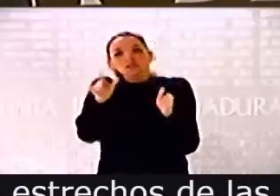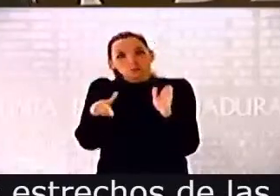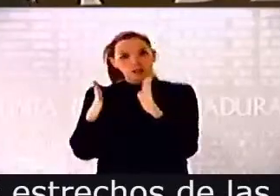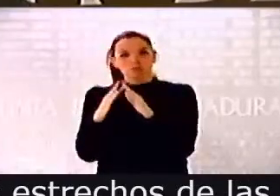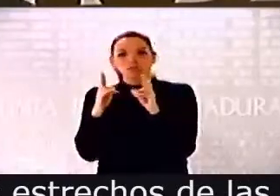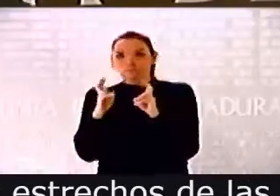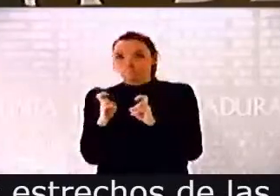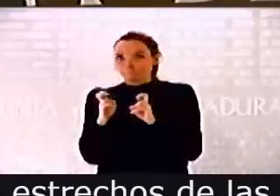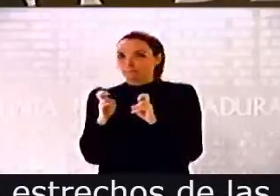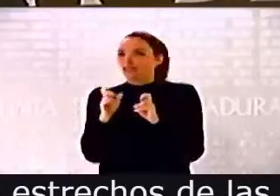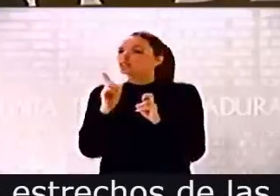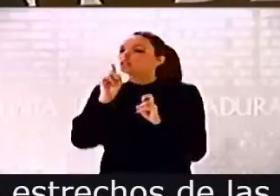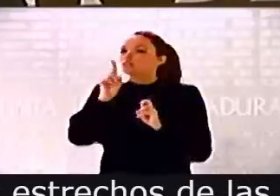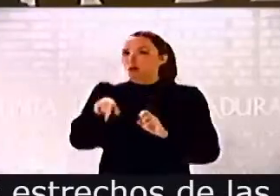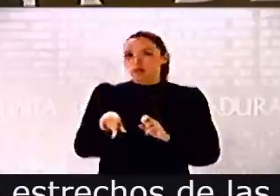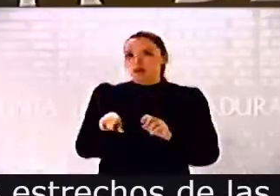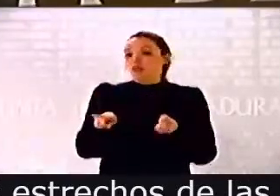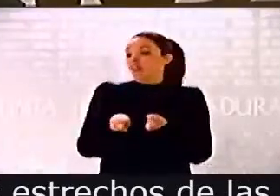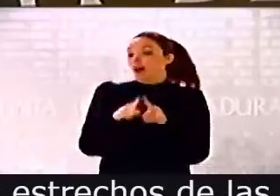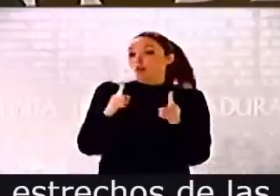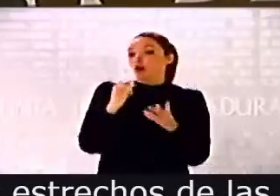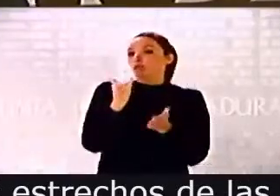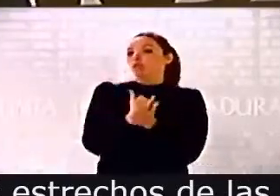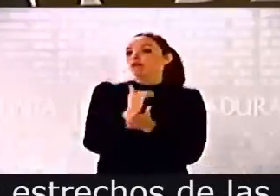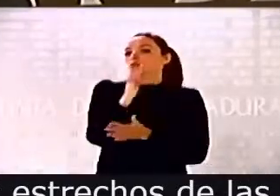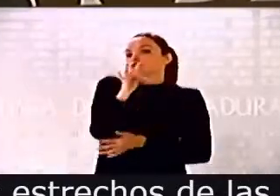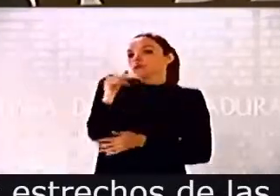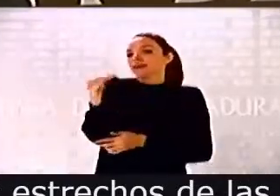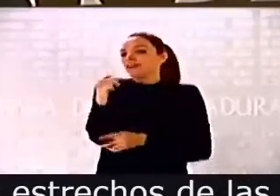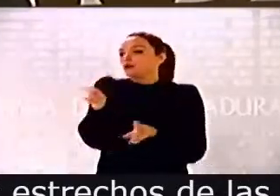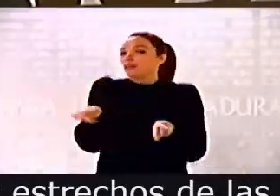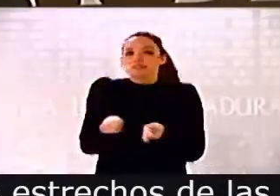sean sus PCR positivas o negativas.